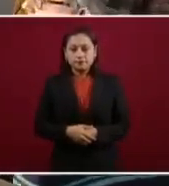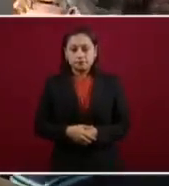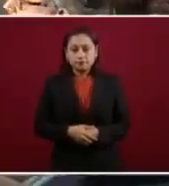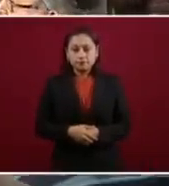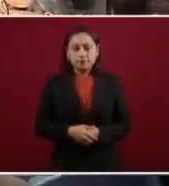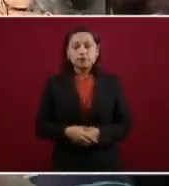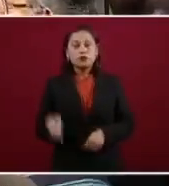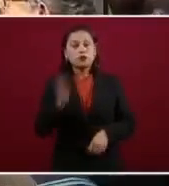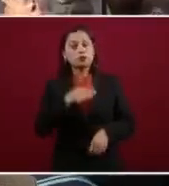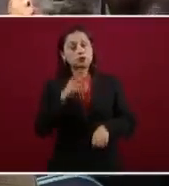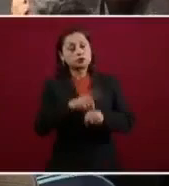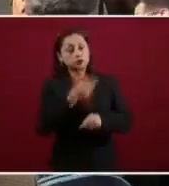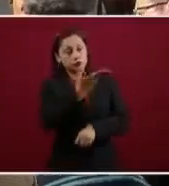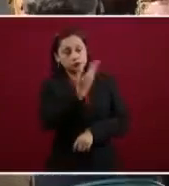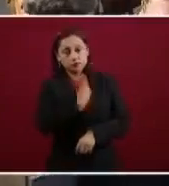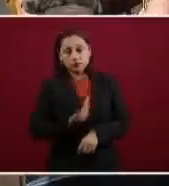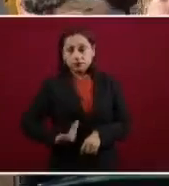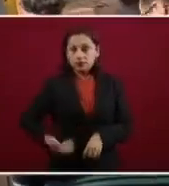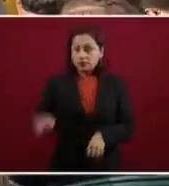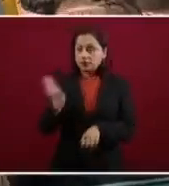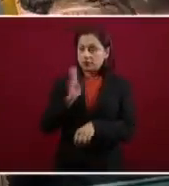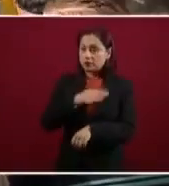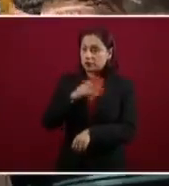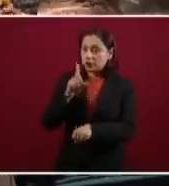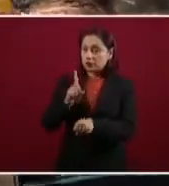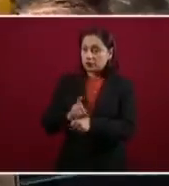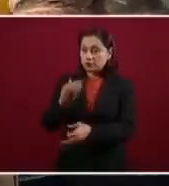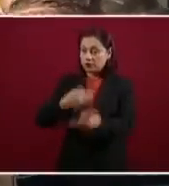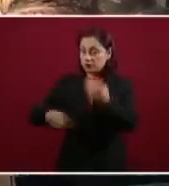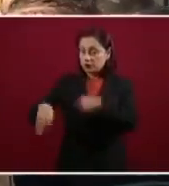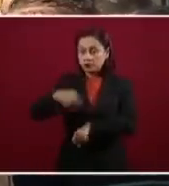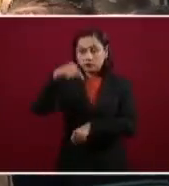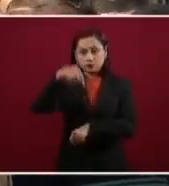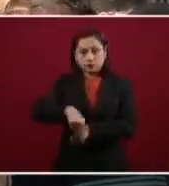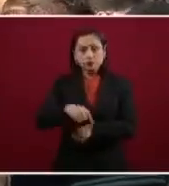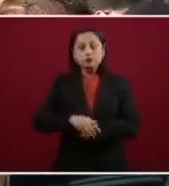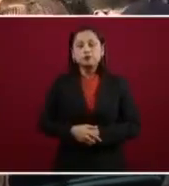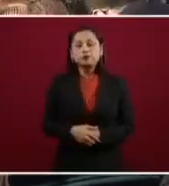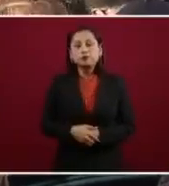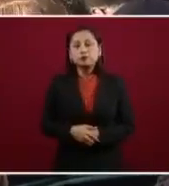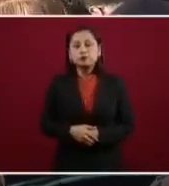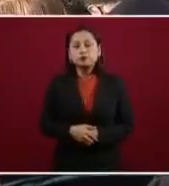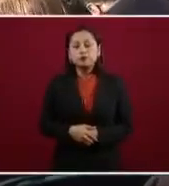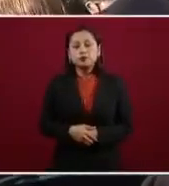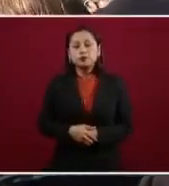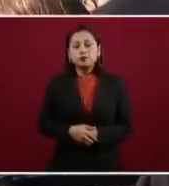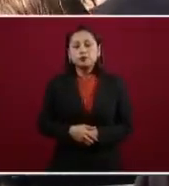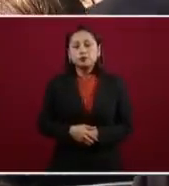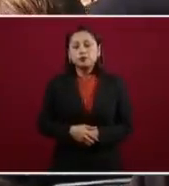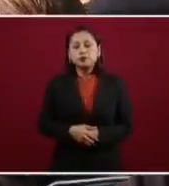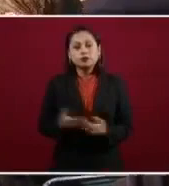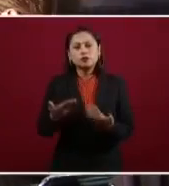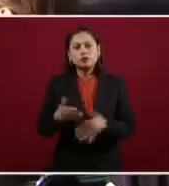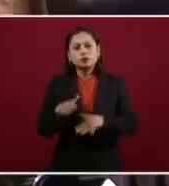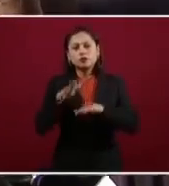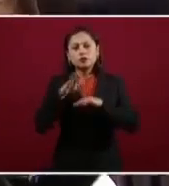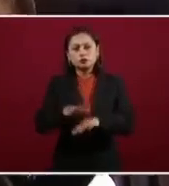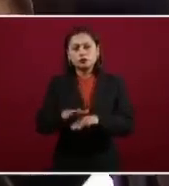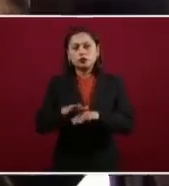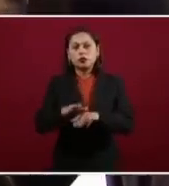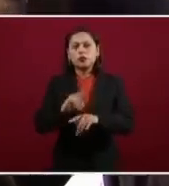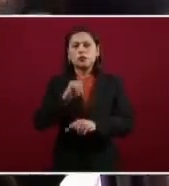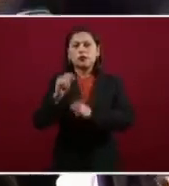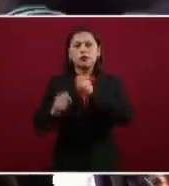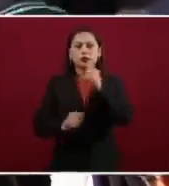buenos días señor presidente buenos días a todos los que nos encontramos aquí esta cuestión de las tiendas de autoservicio